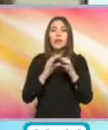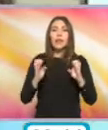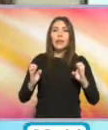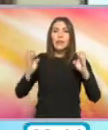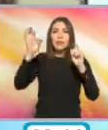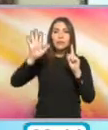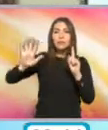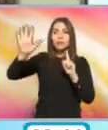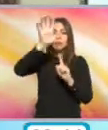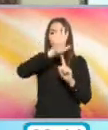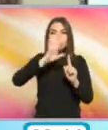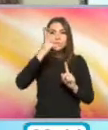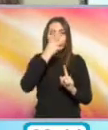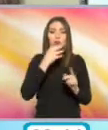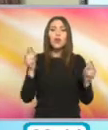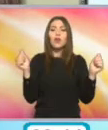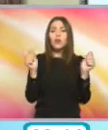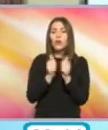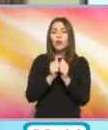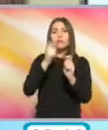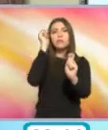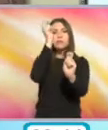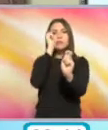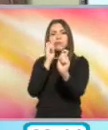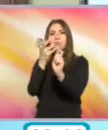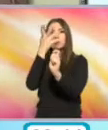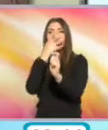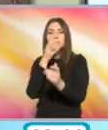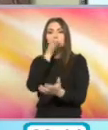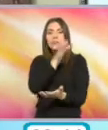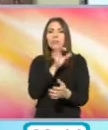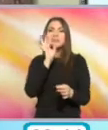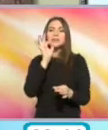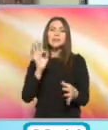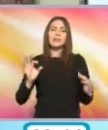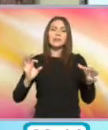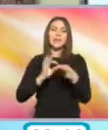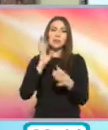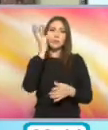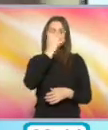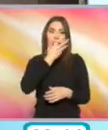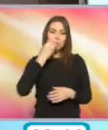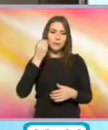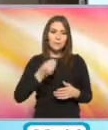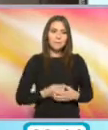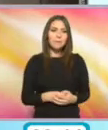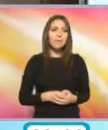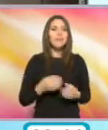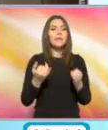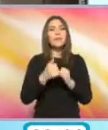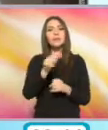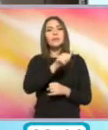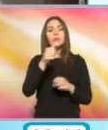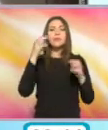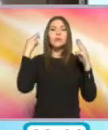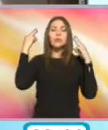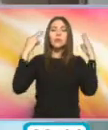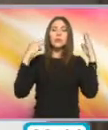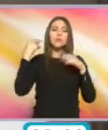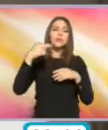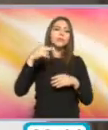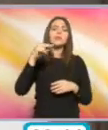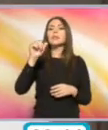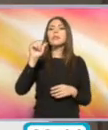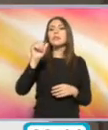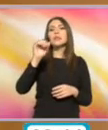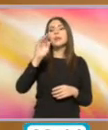¿no? Es muy divertido, es muy padre, es muy de Zacatecas, porque Zacatecas es Sí. un lugar muy tradicional. Ahí tenemos también el Museo de Abstracto también de